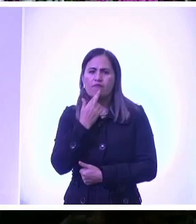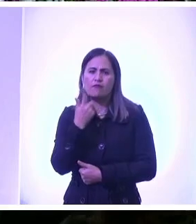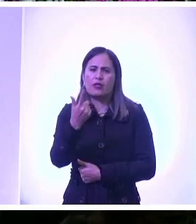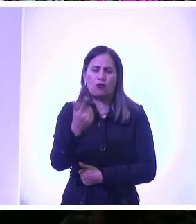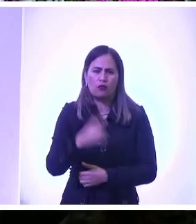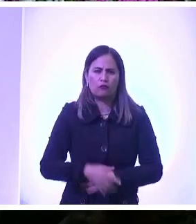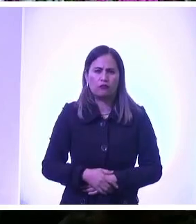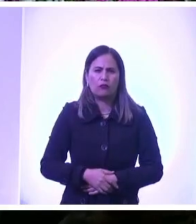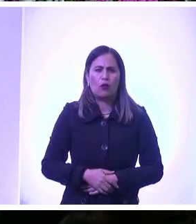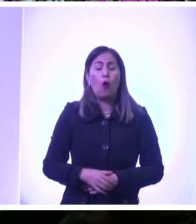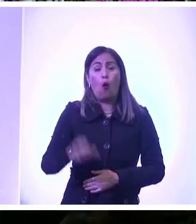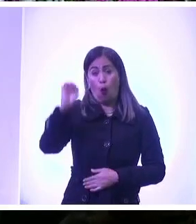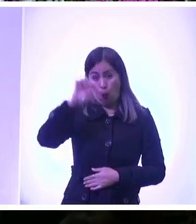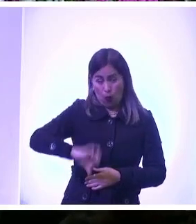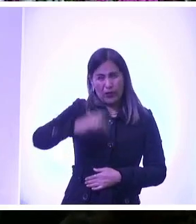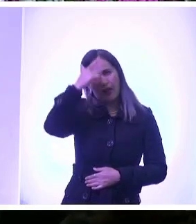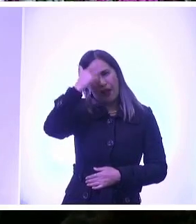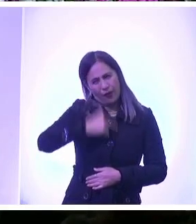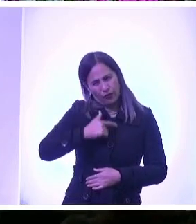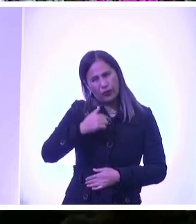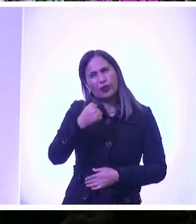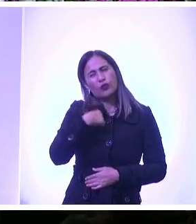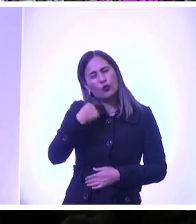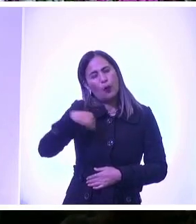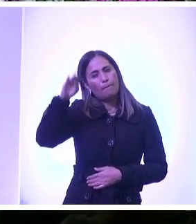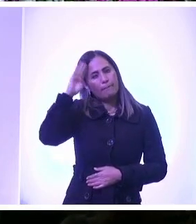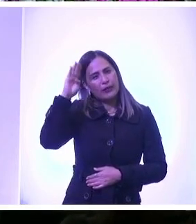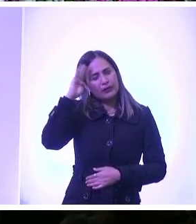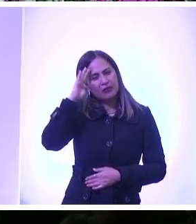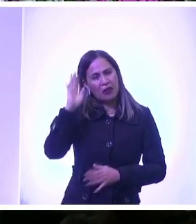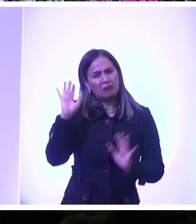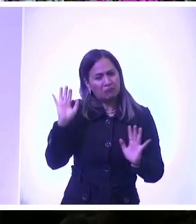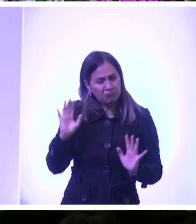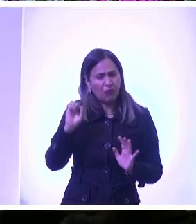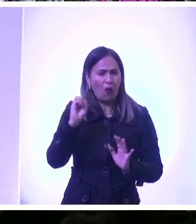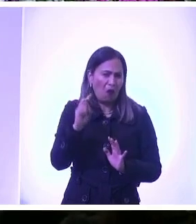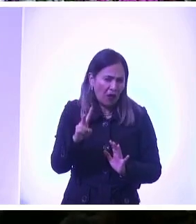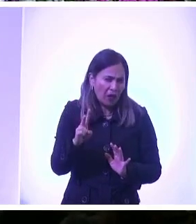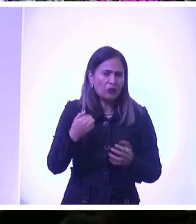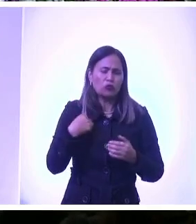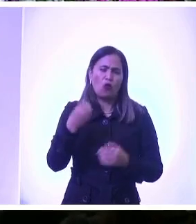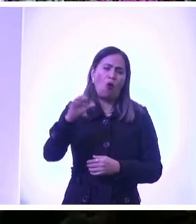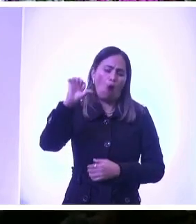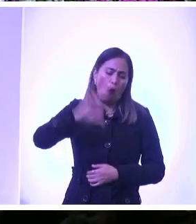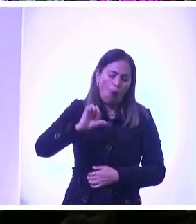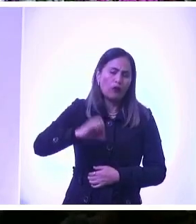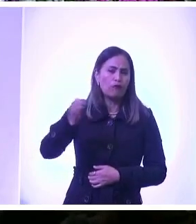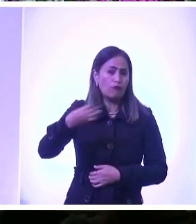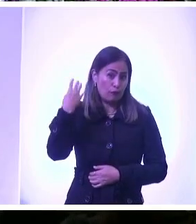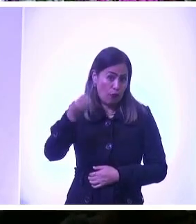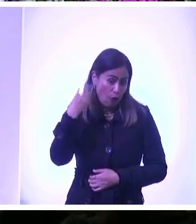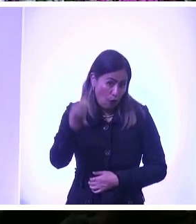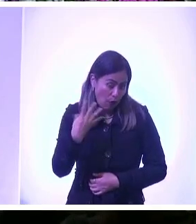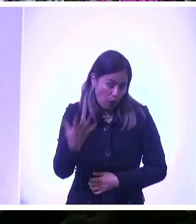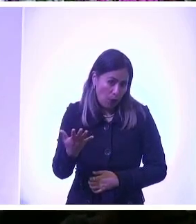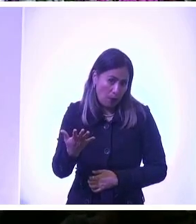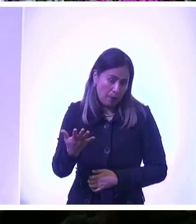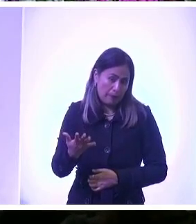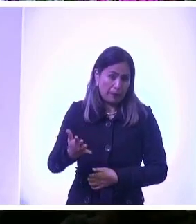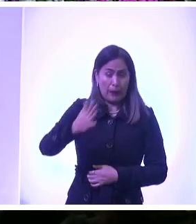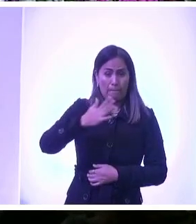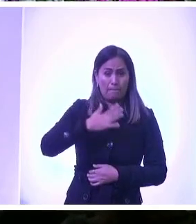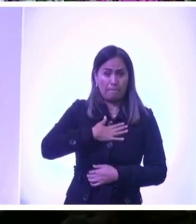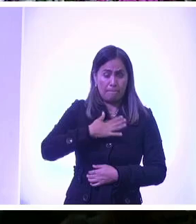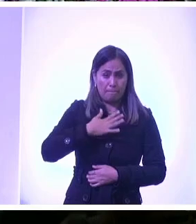cuando hoy hoy en la noche cuando esté platicando conmigo mismo voy a decir okay estuve un en un foro compartiendo un poco de lo que